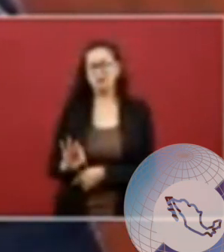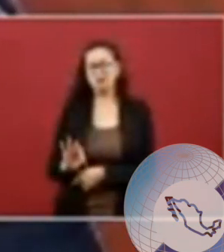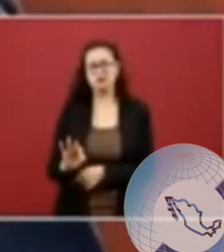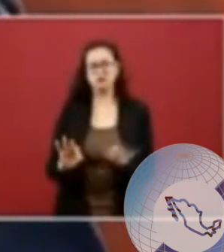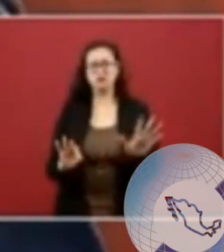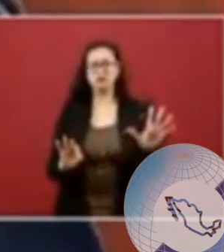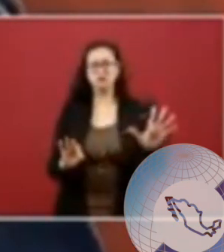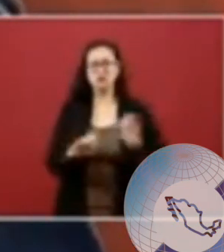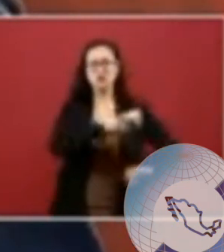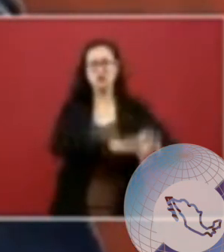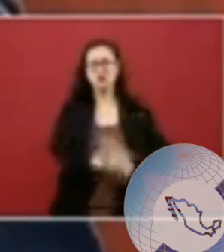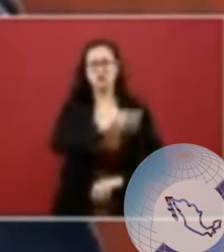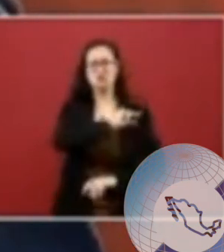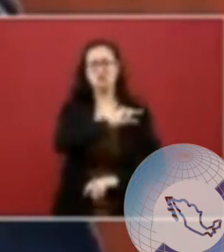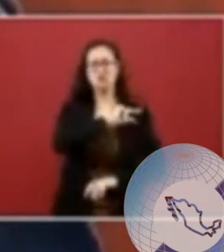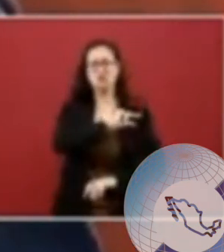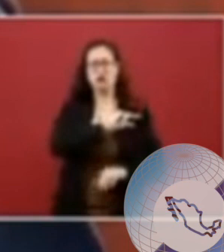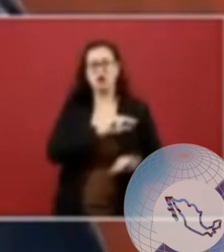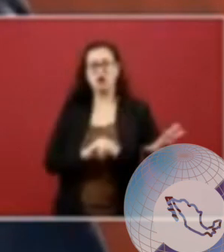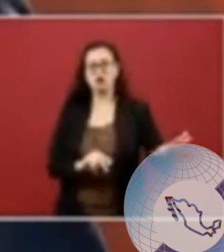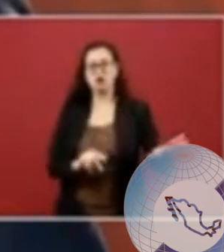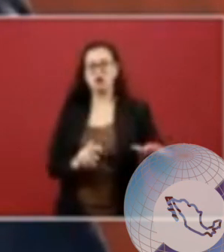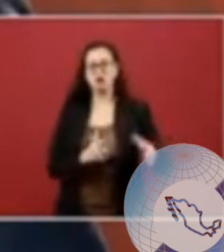5 empresas.